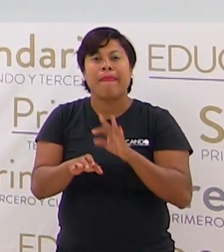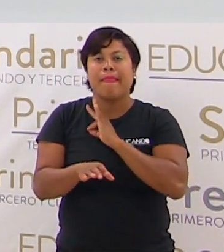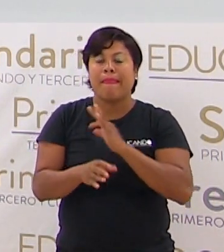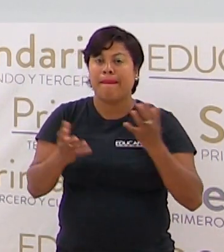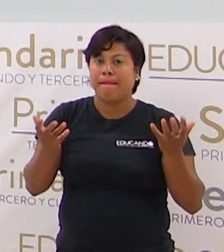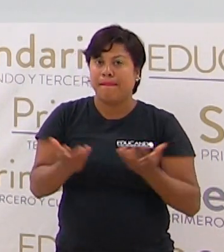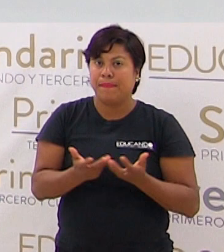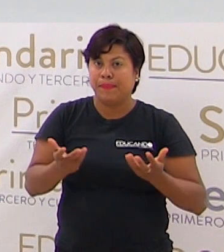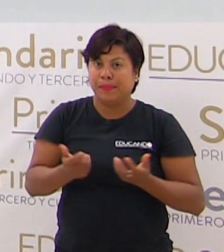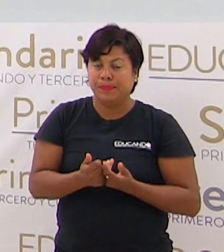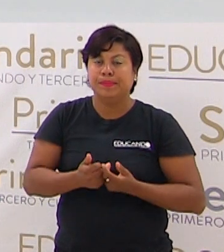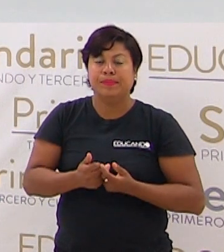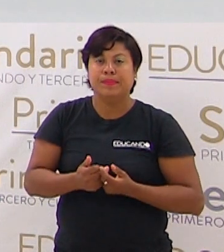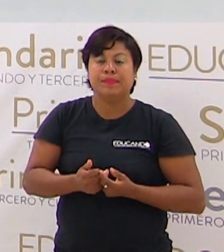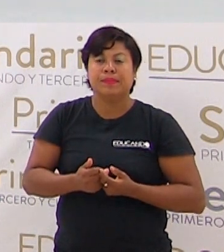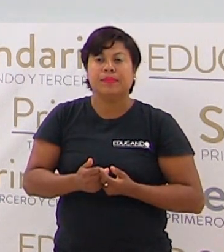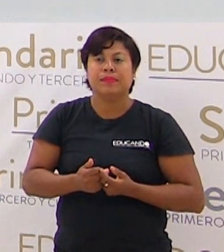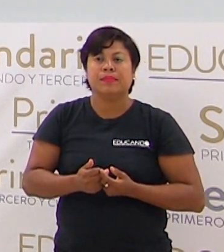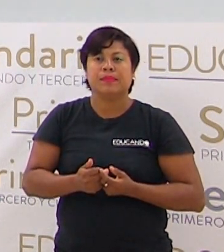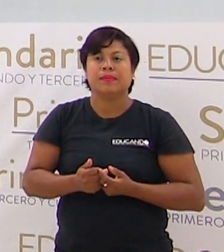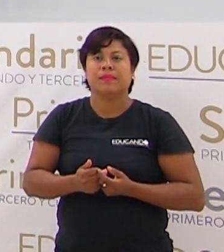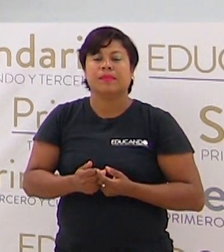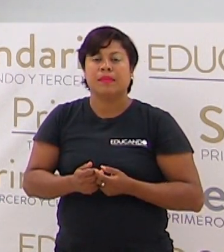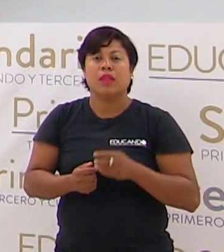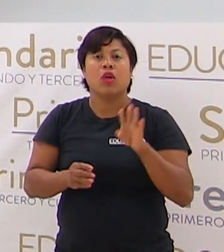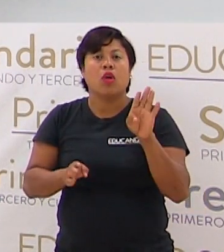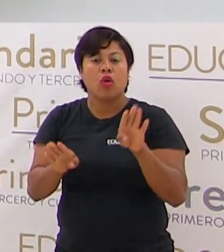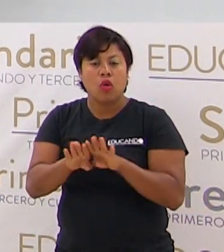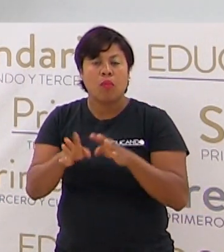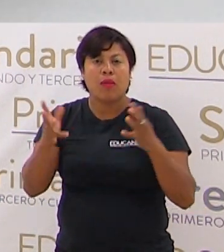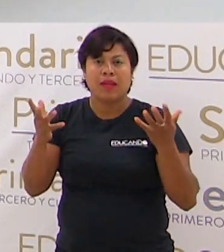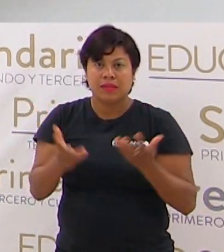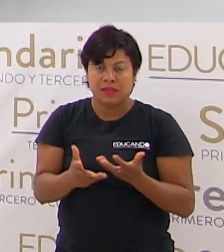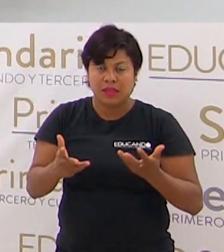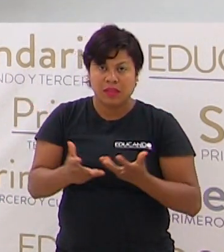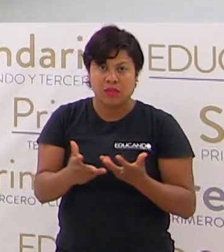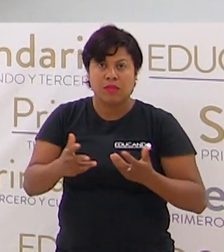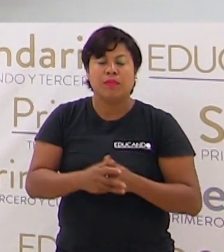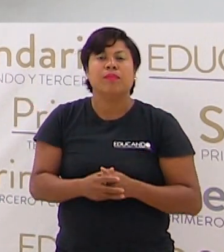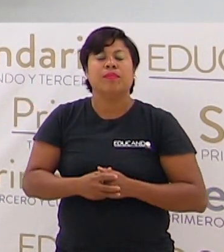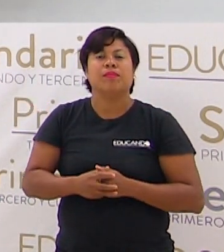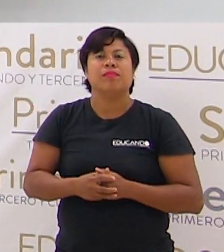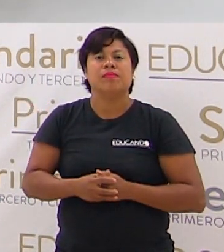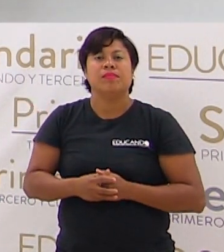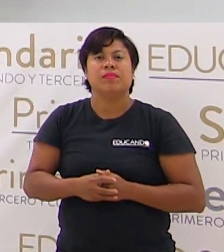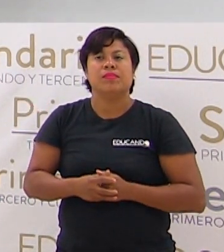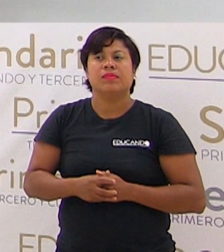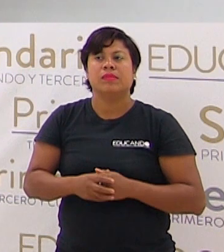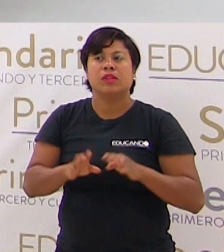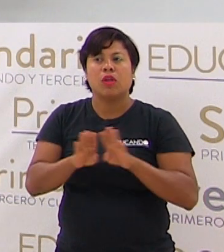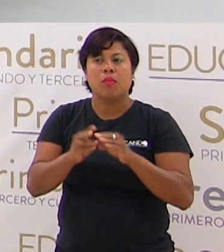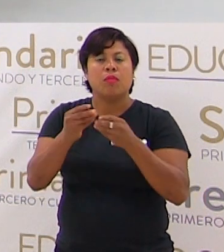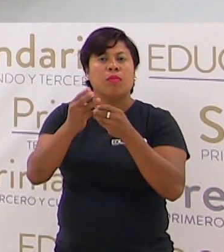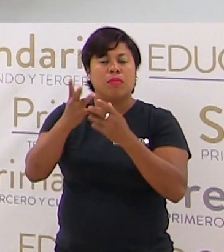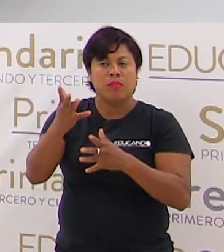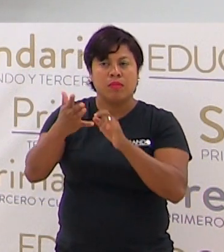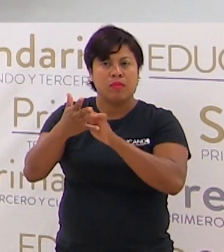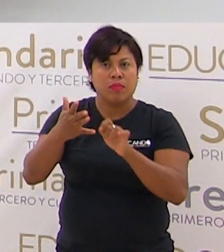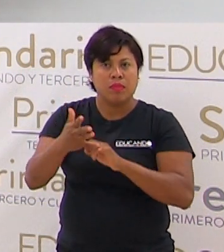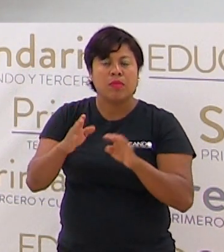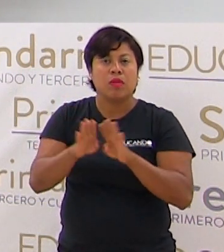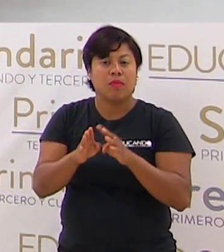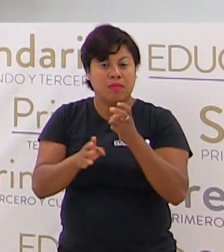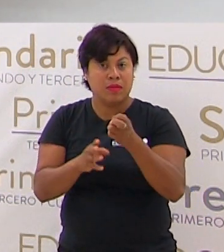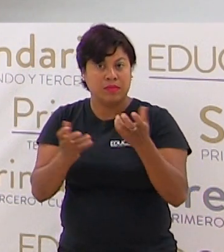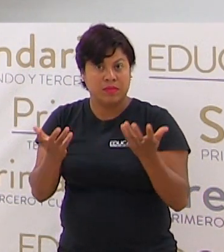la acción te está efectuando o está haciendo o está describiendo